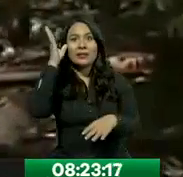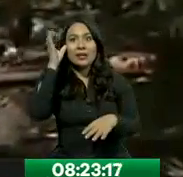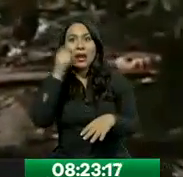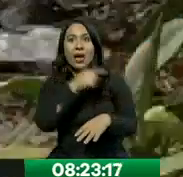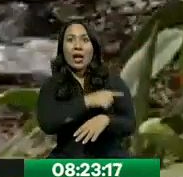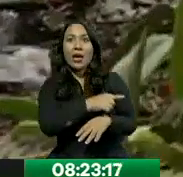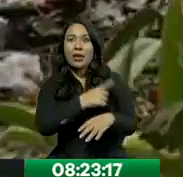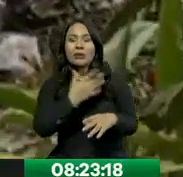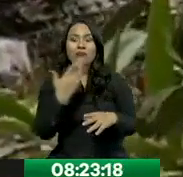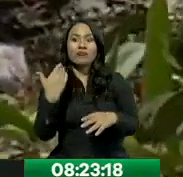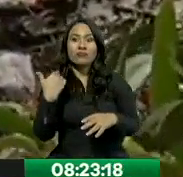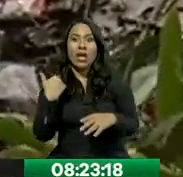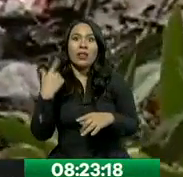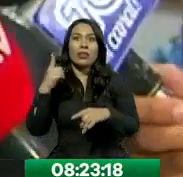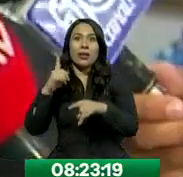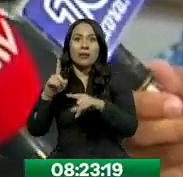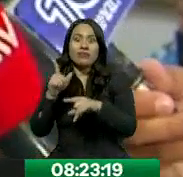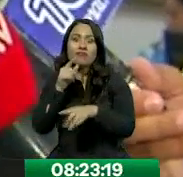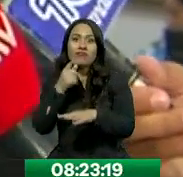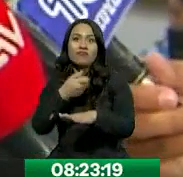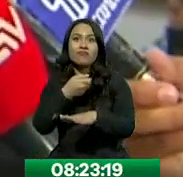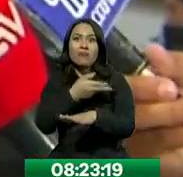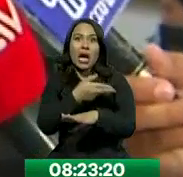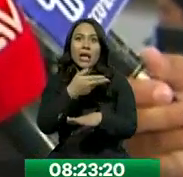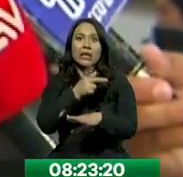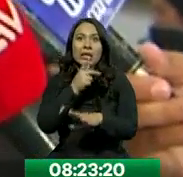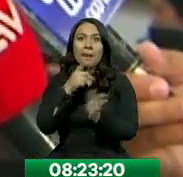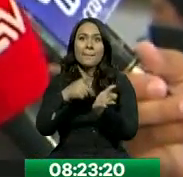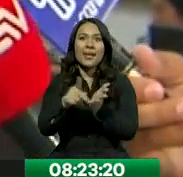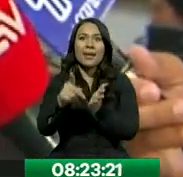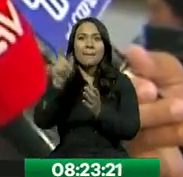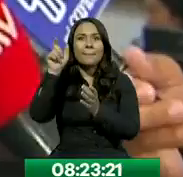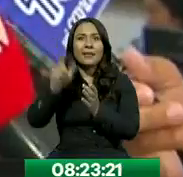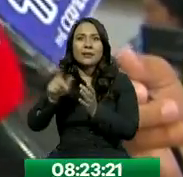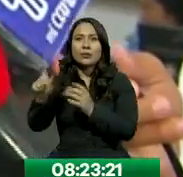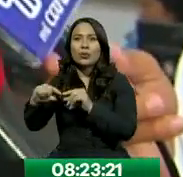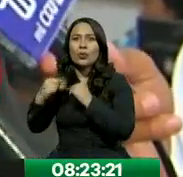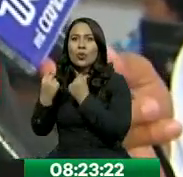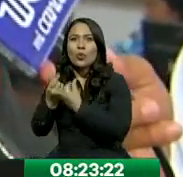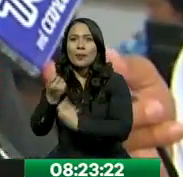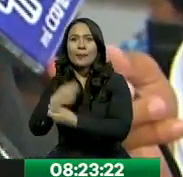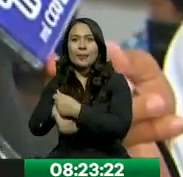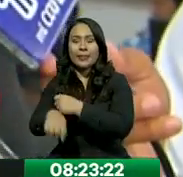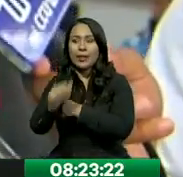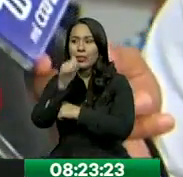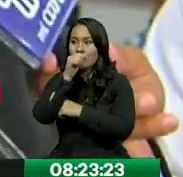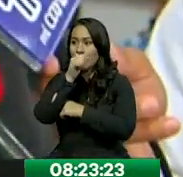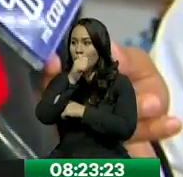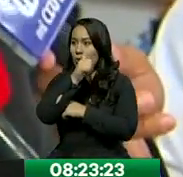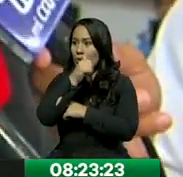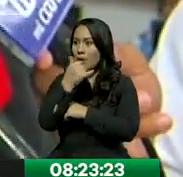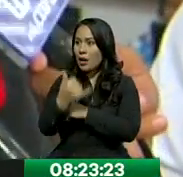agrupaciones narcodelictivas. No se descarta porque todavía estamos en etapa de lo que es investigación y ejecución fiscal